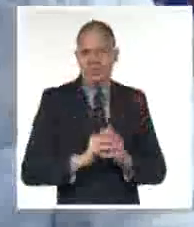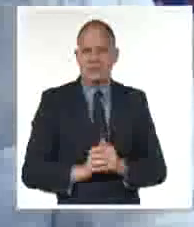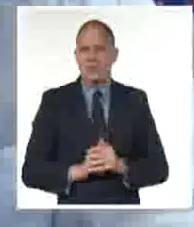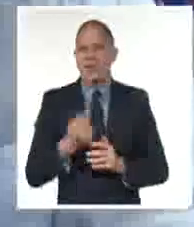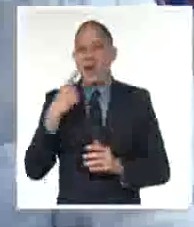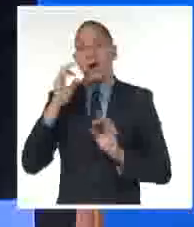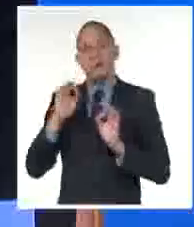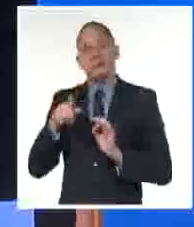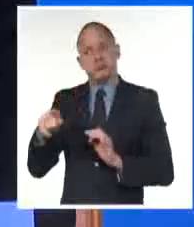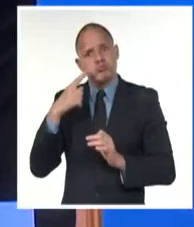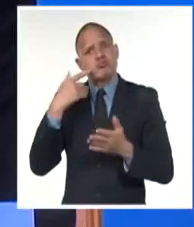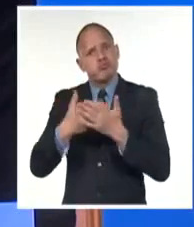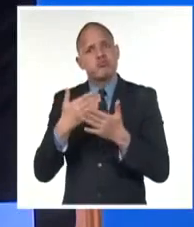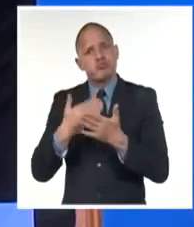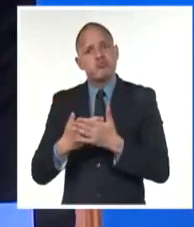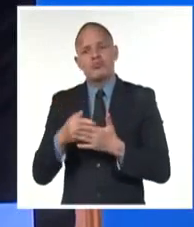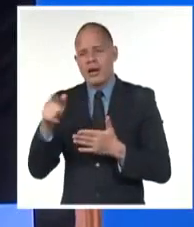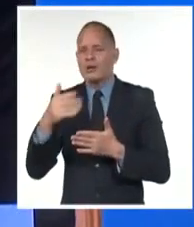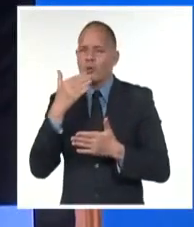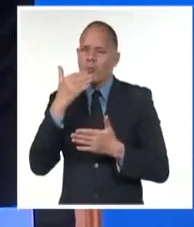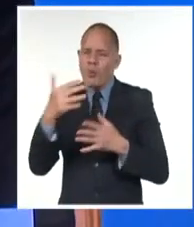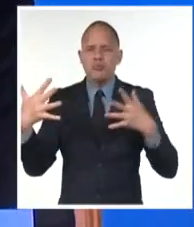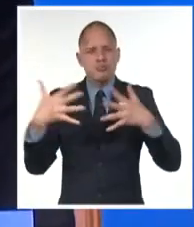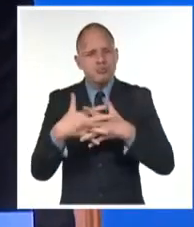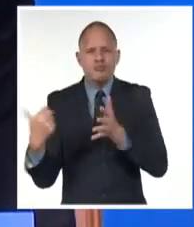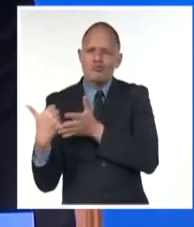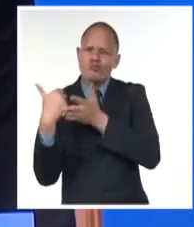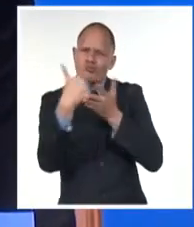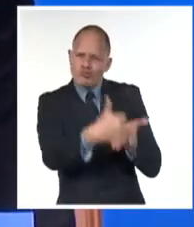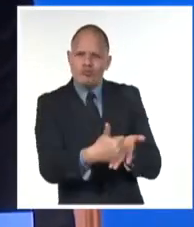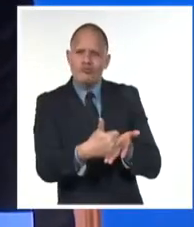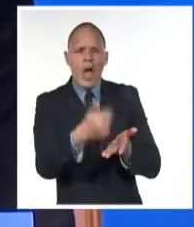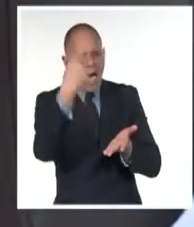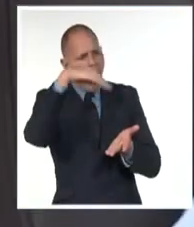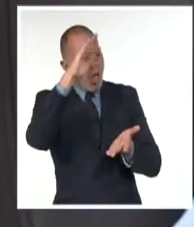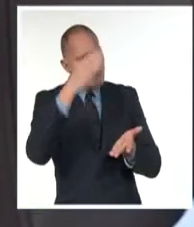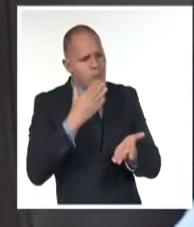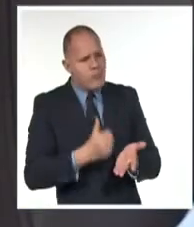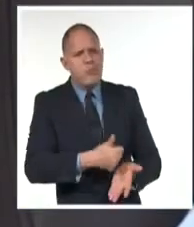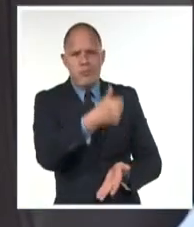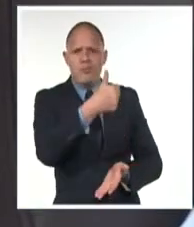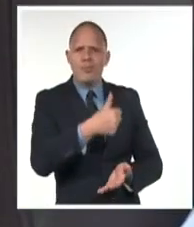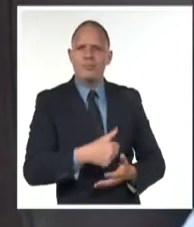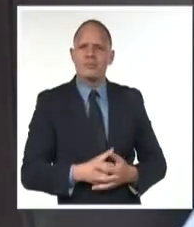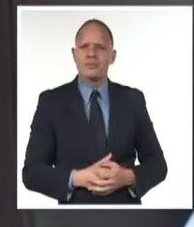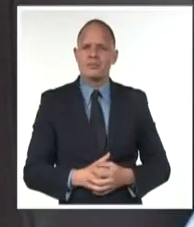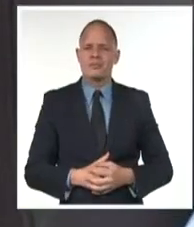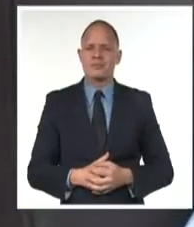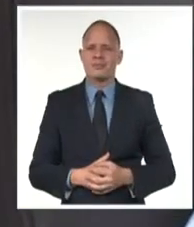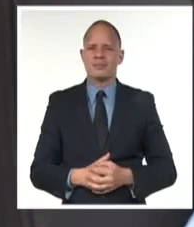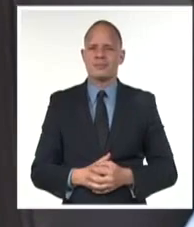muestra palpable de la hermandad y solidaridad del gigante asiático hacia la mayor de las